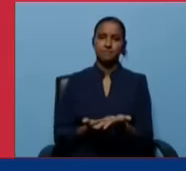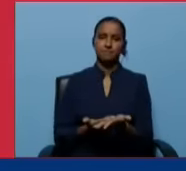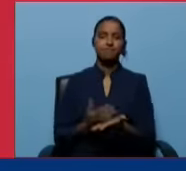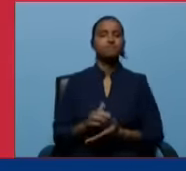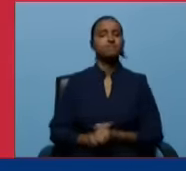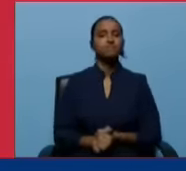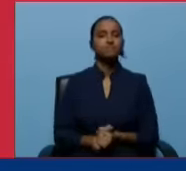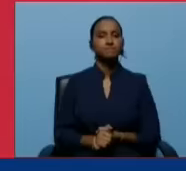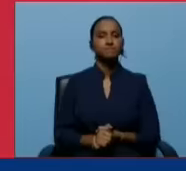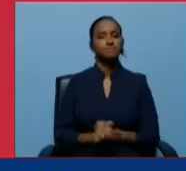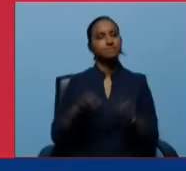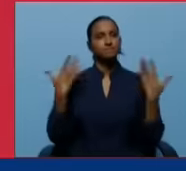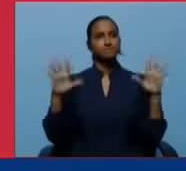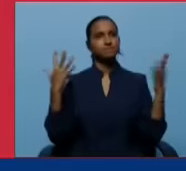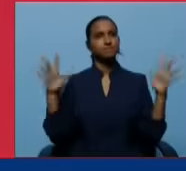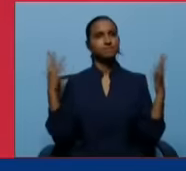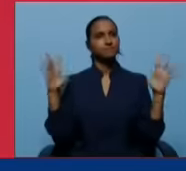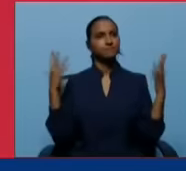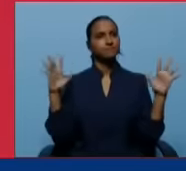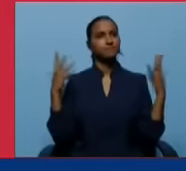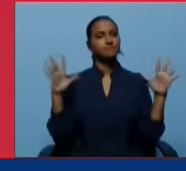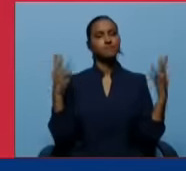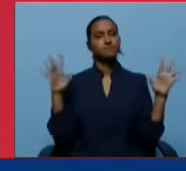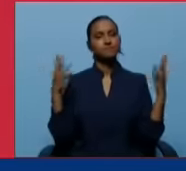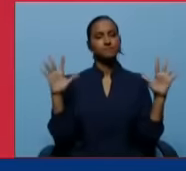proceder a